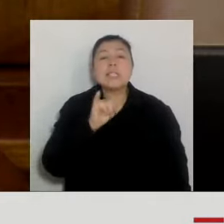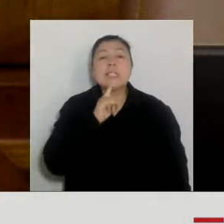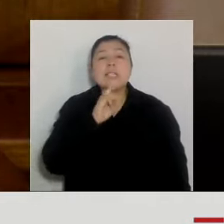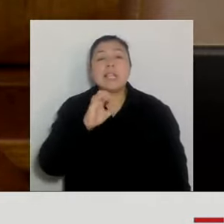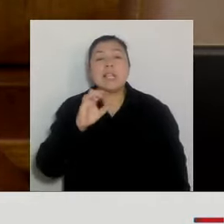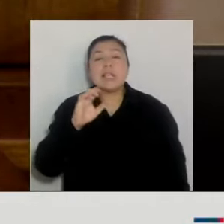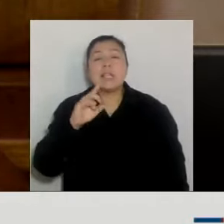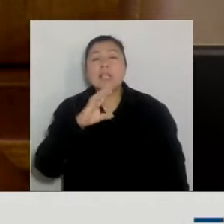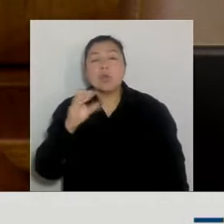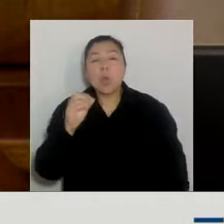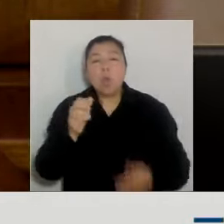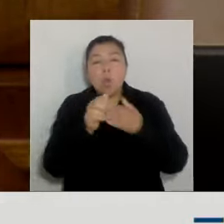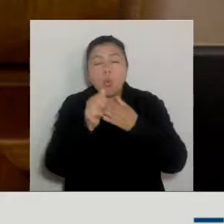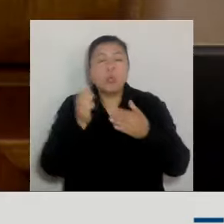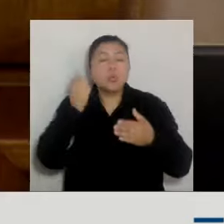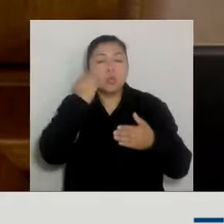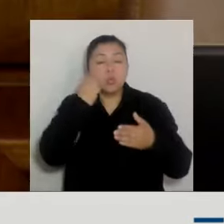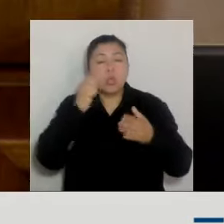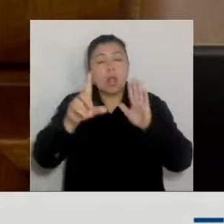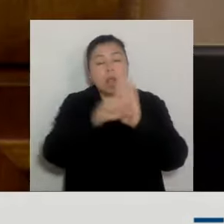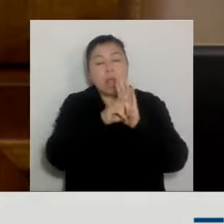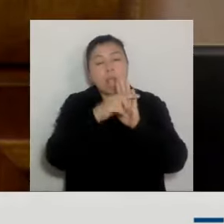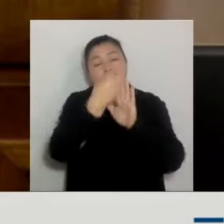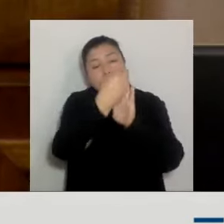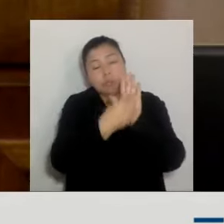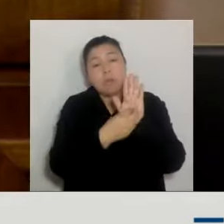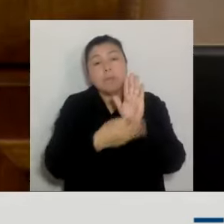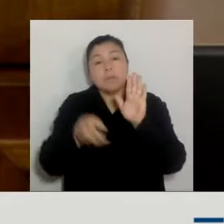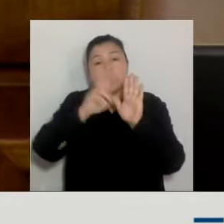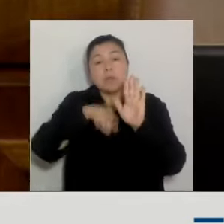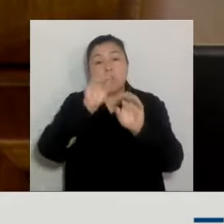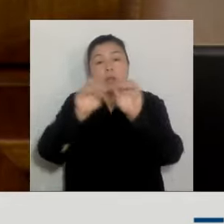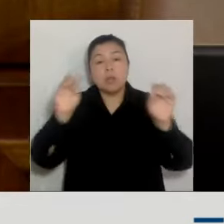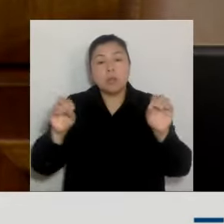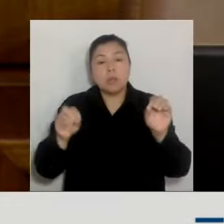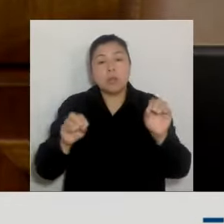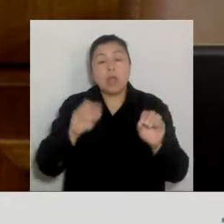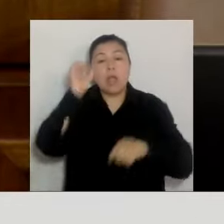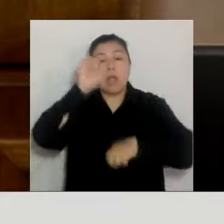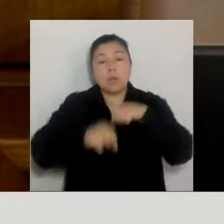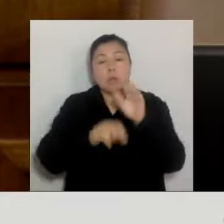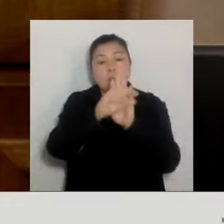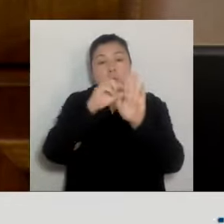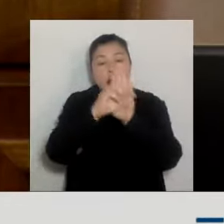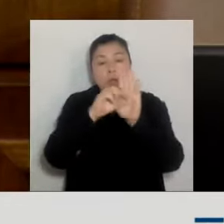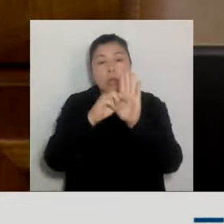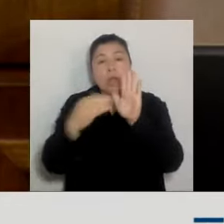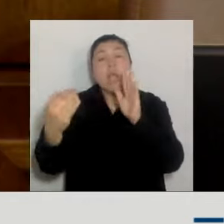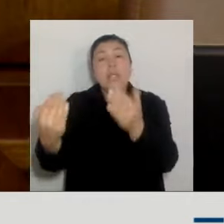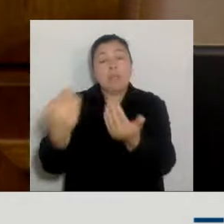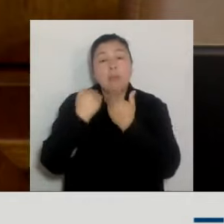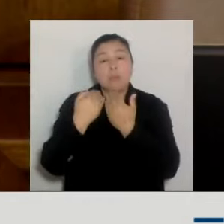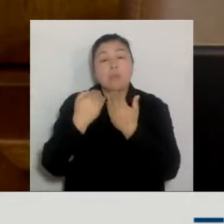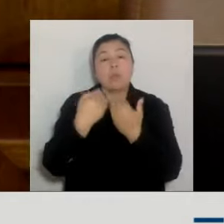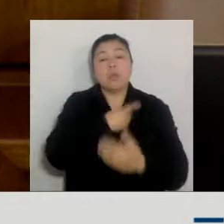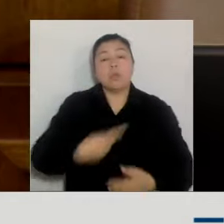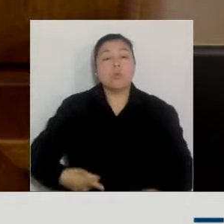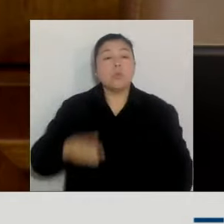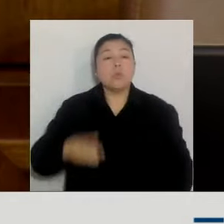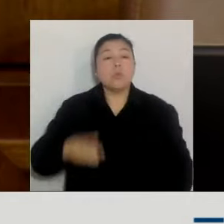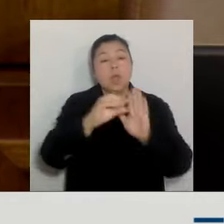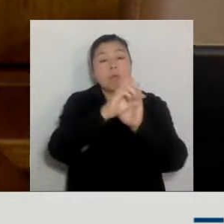ley y en otras partes de la ley por eso reitero mi llamado a que se aprueben las indica indicaciones que me apoyen los parlamentarios las indicaciones que estoy